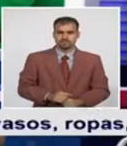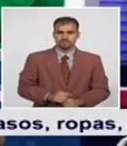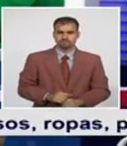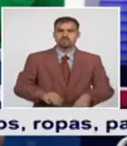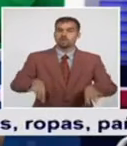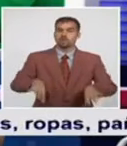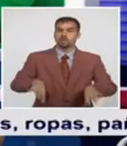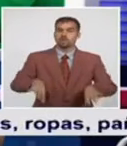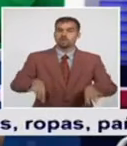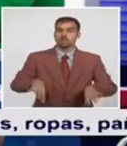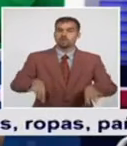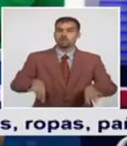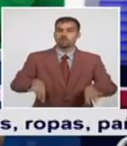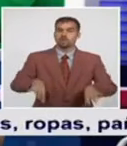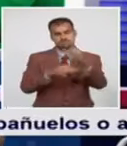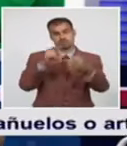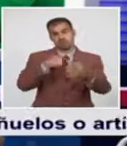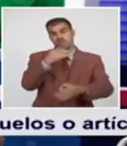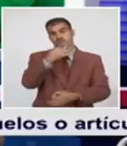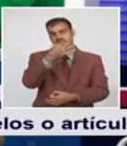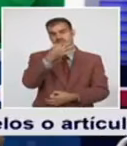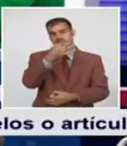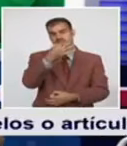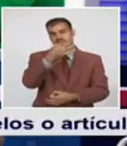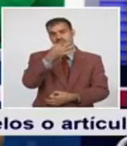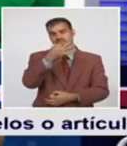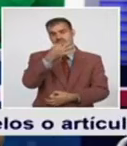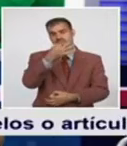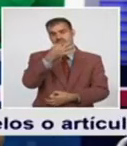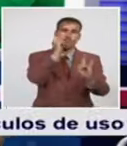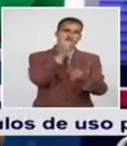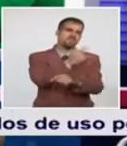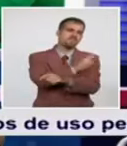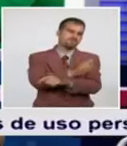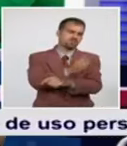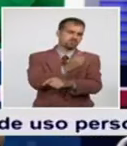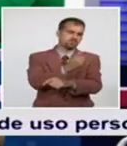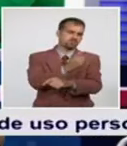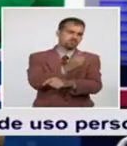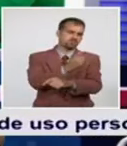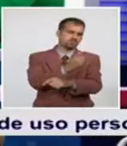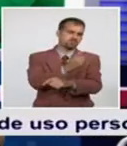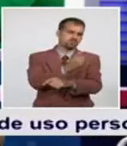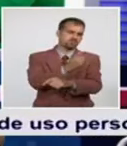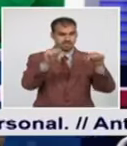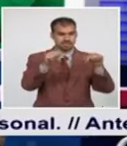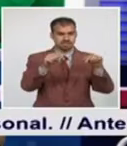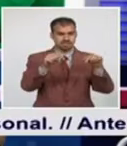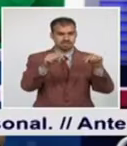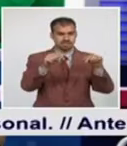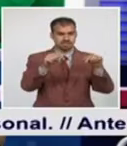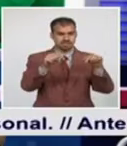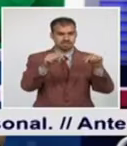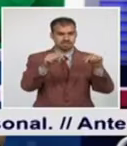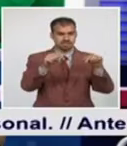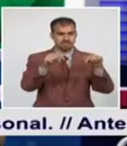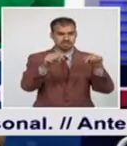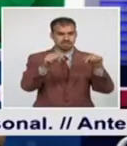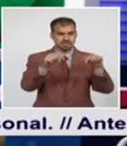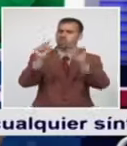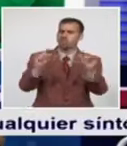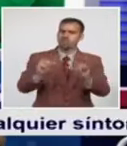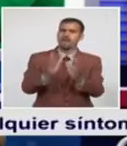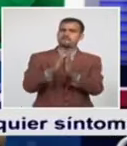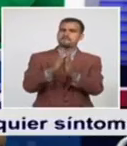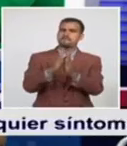que expresé el fallecimiento del profesor Gustavo Sierra en un artículo que elaboró. Mi reconocimiento. El día de hoy yo